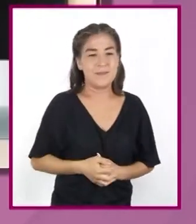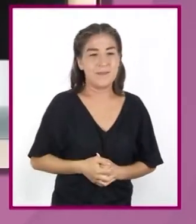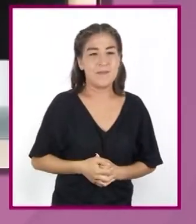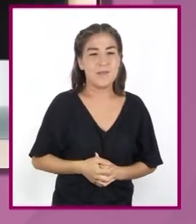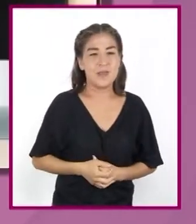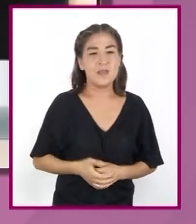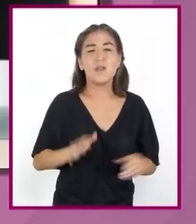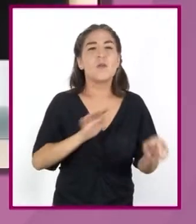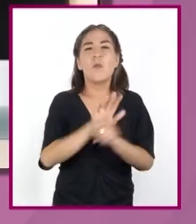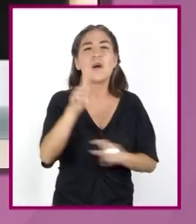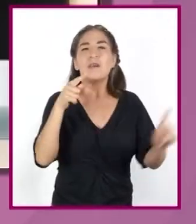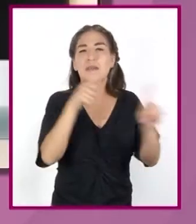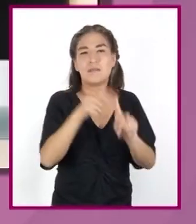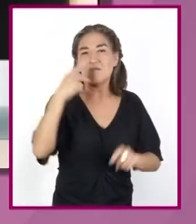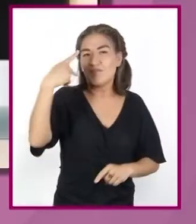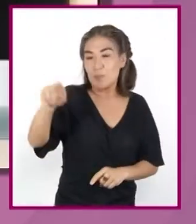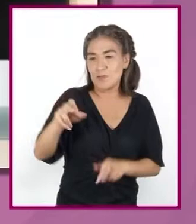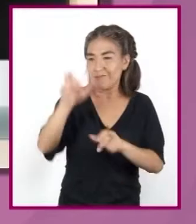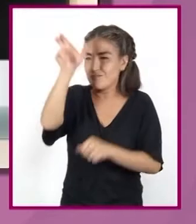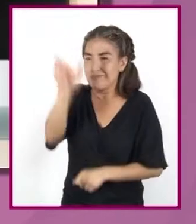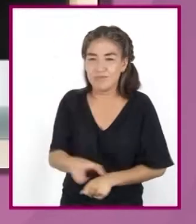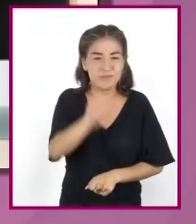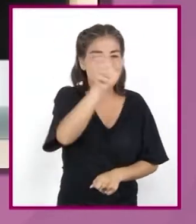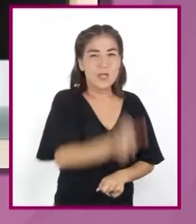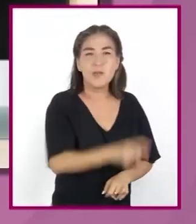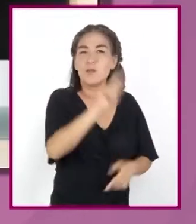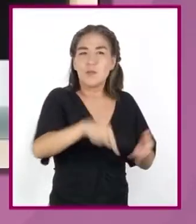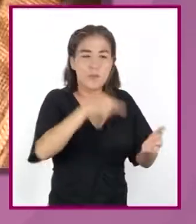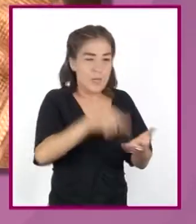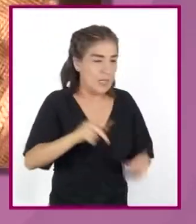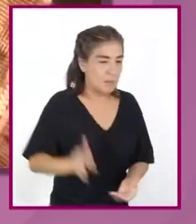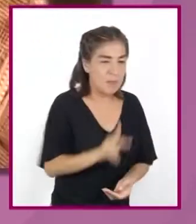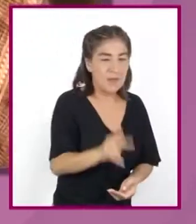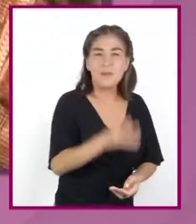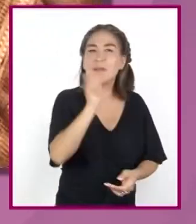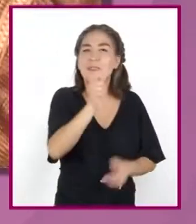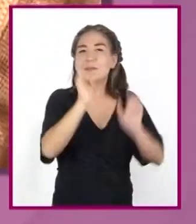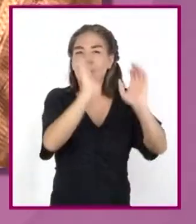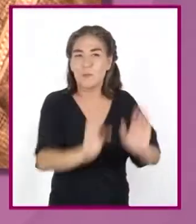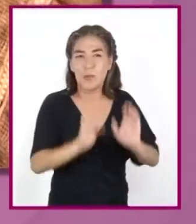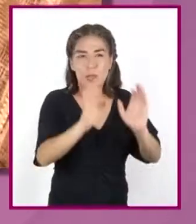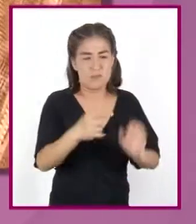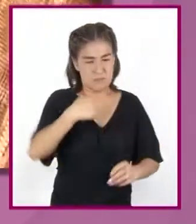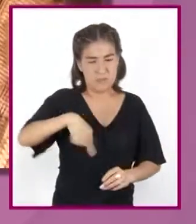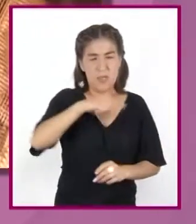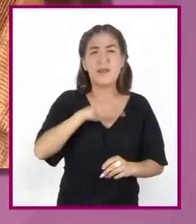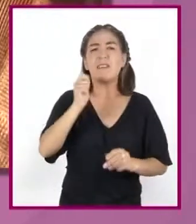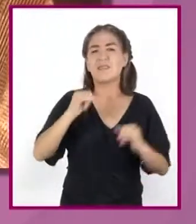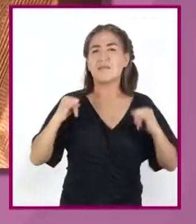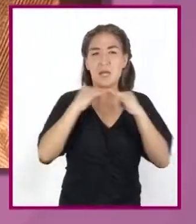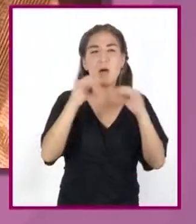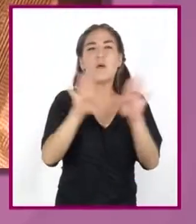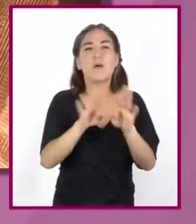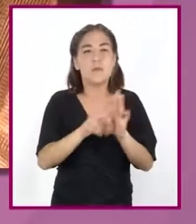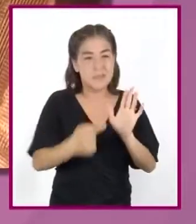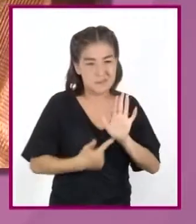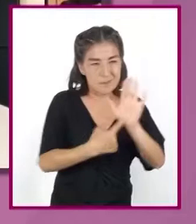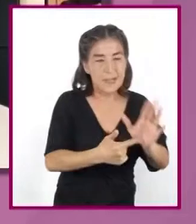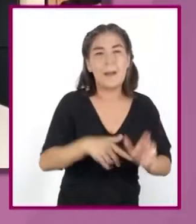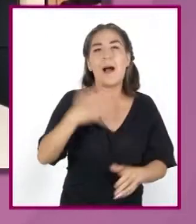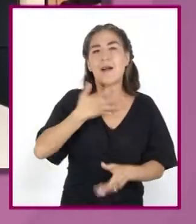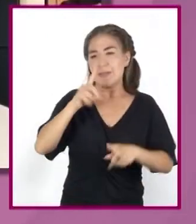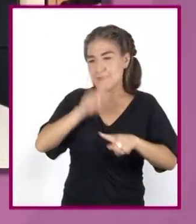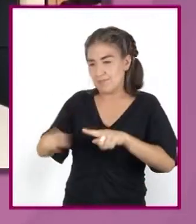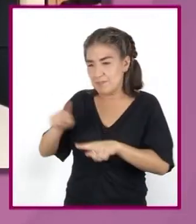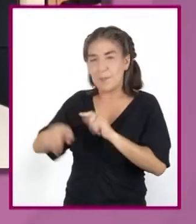la identidad, ¿sabes? Es recuperar, ¿no?, identidades. ¿Y qué hacemos nosotros? Bueno, pues demostrar que hay una gran diversidad de mieles, demostrar que hay una